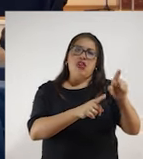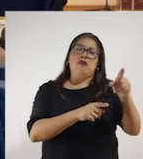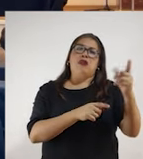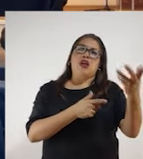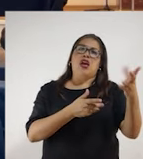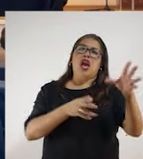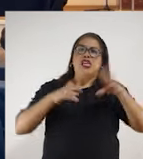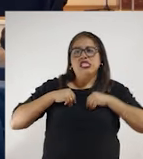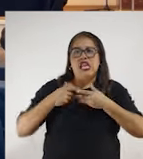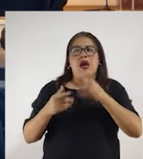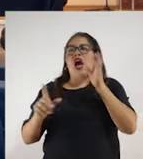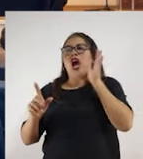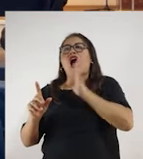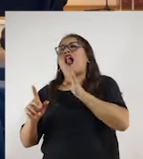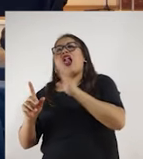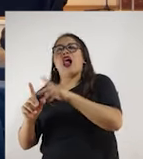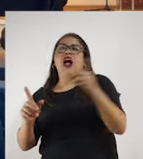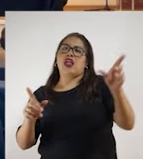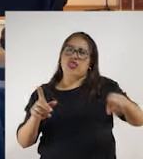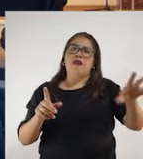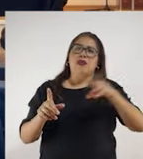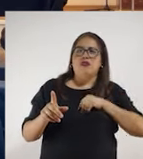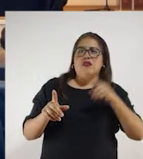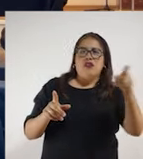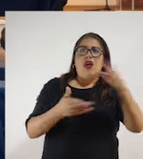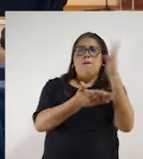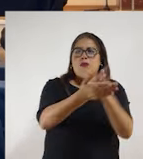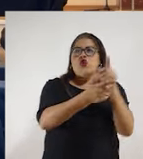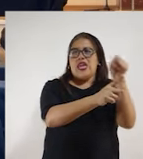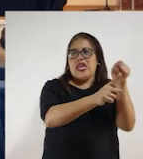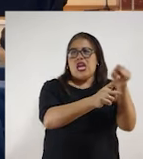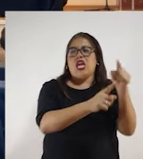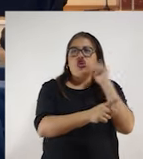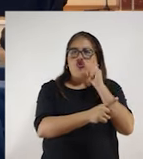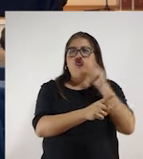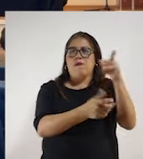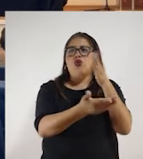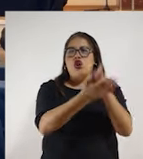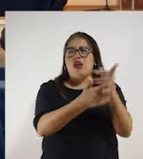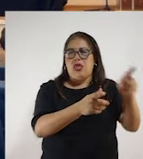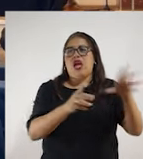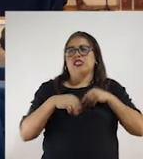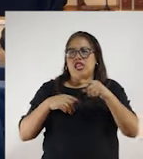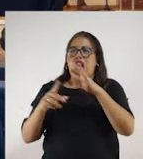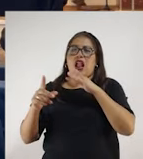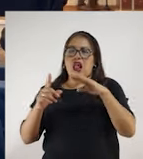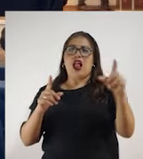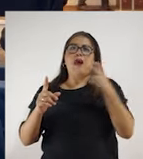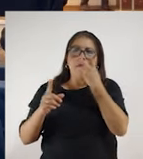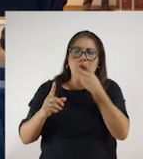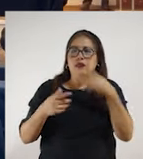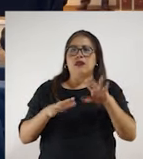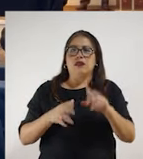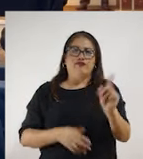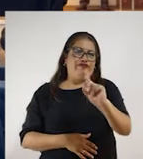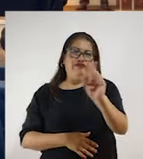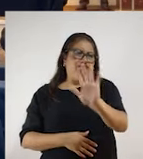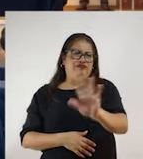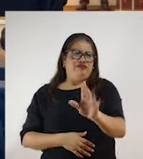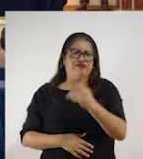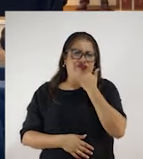adaptarse porque bueno, es ella la que tiene problemas. No, un ratito. Si